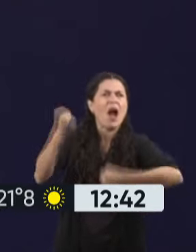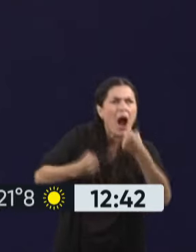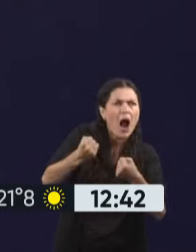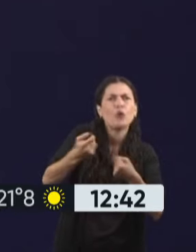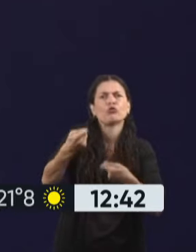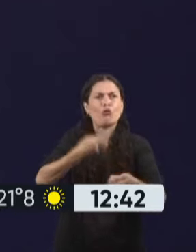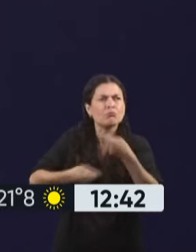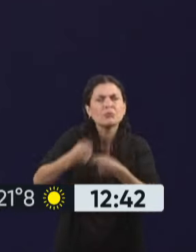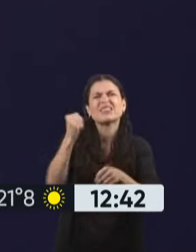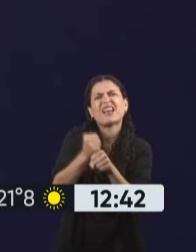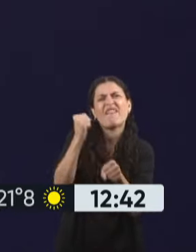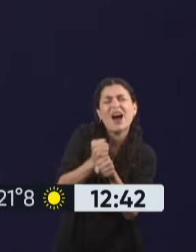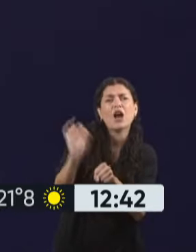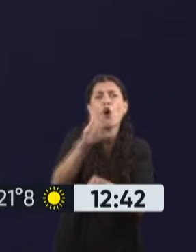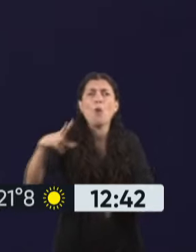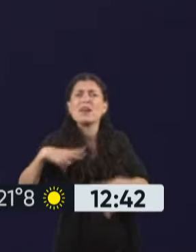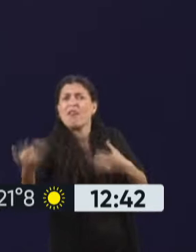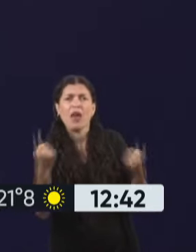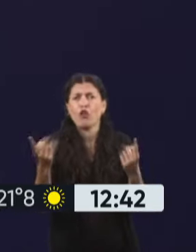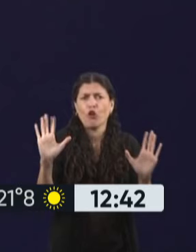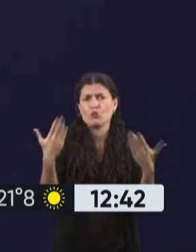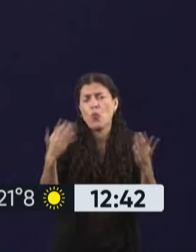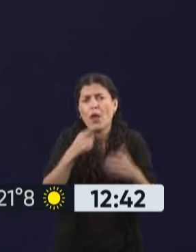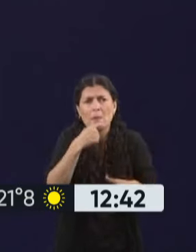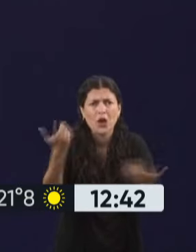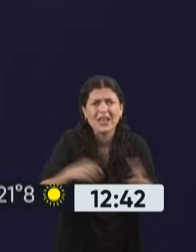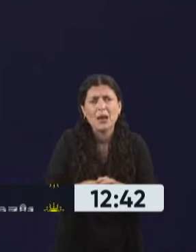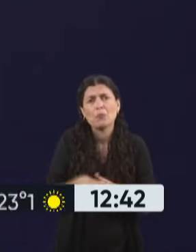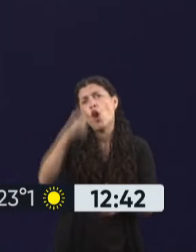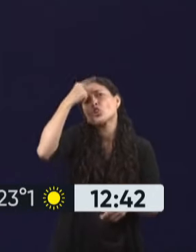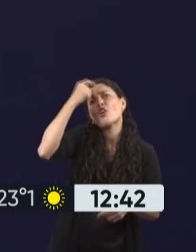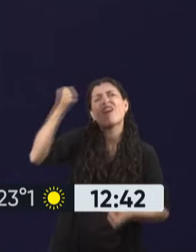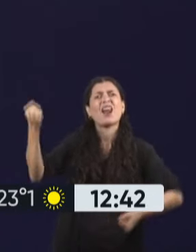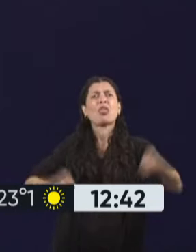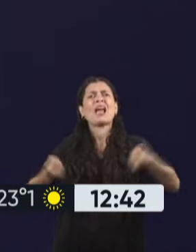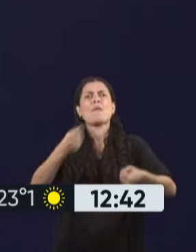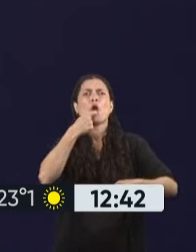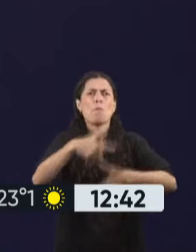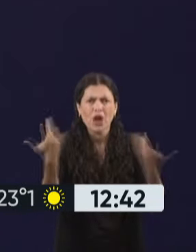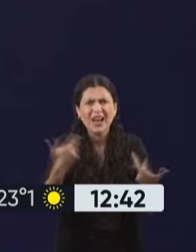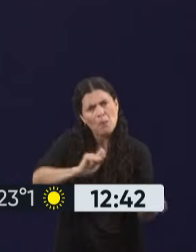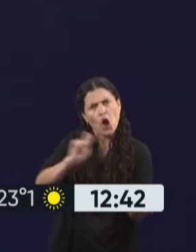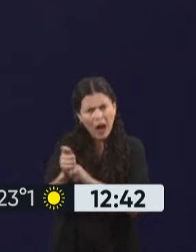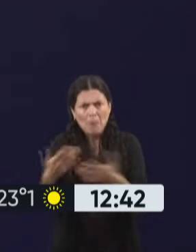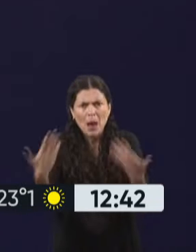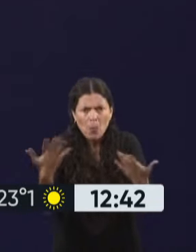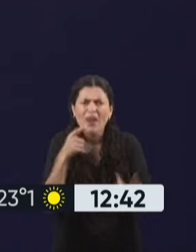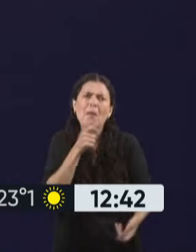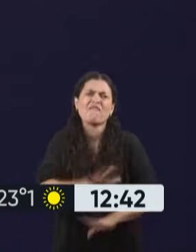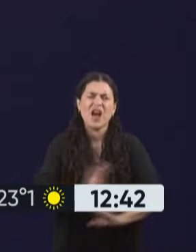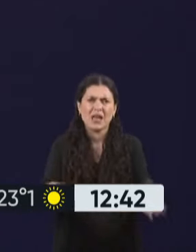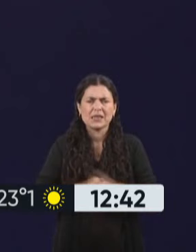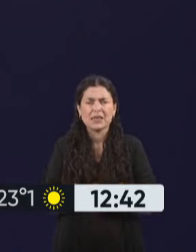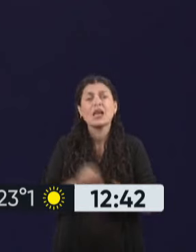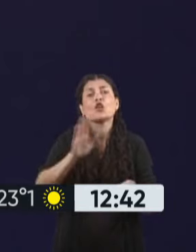comerciales, prescindiendo de esta manera de, por ejemplo, no sé, un chofer de camión. En este mismo sentido, y siguiendo con el tema de